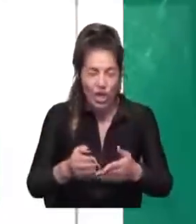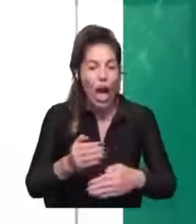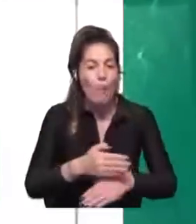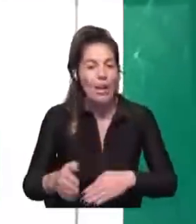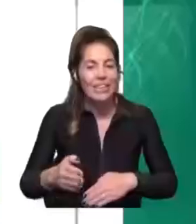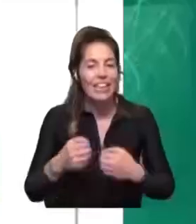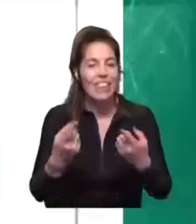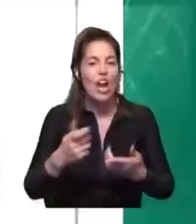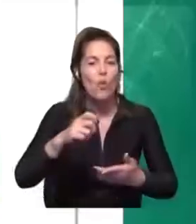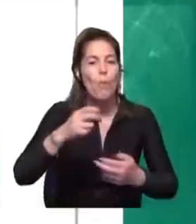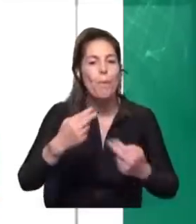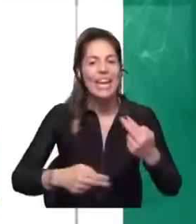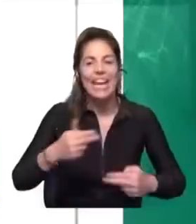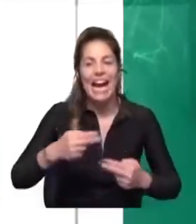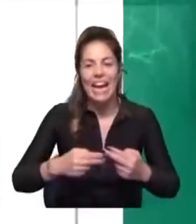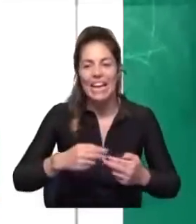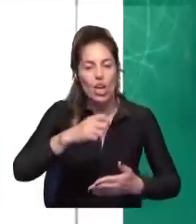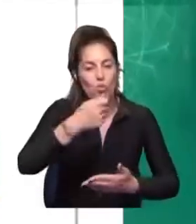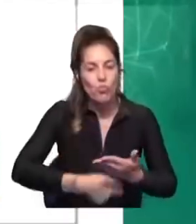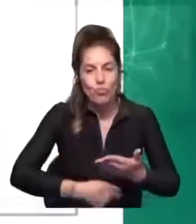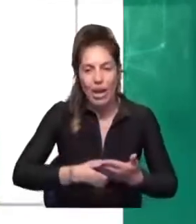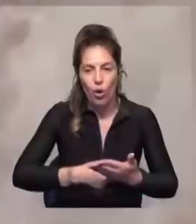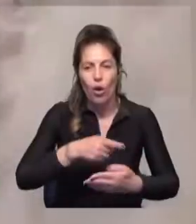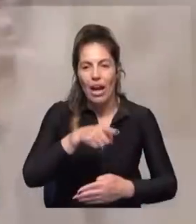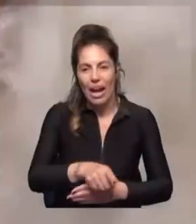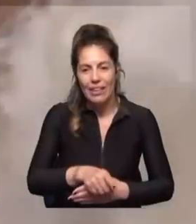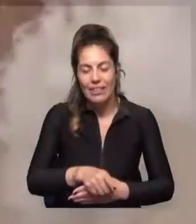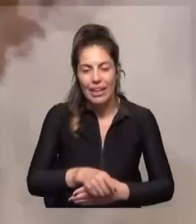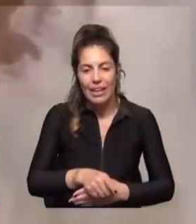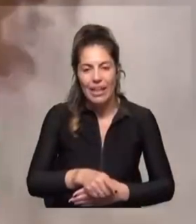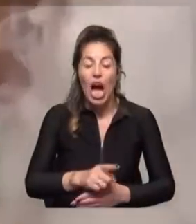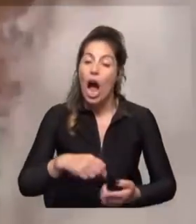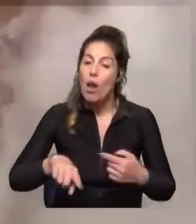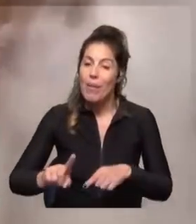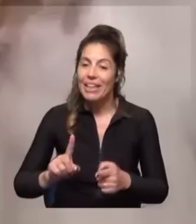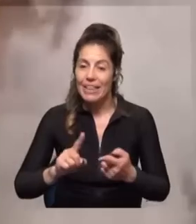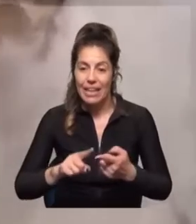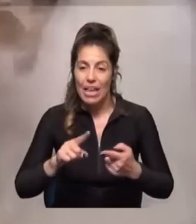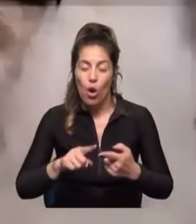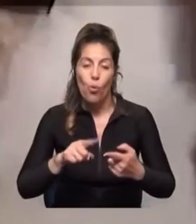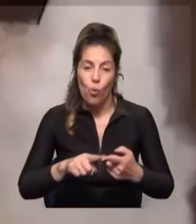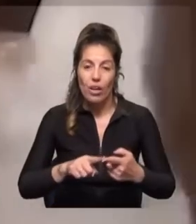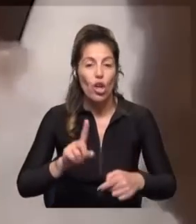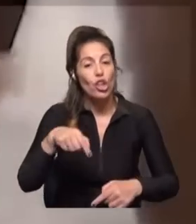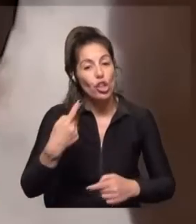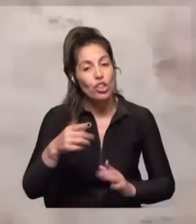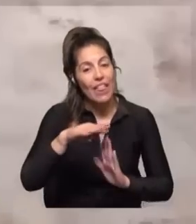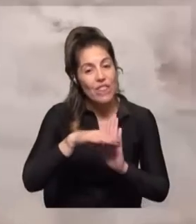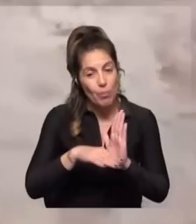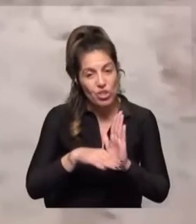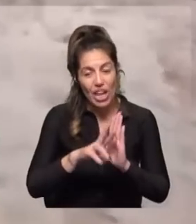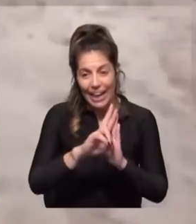de la aplicación de un peaje unilateral y arbitrariamente establecido al margen del acuerdo de Santa Cruz de la sierra y otras disposiciones